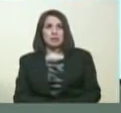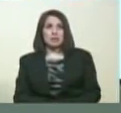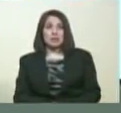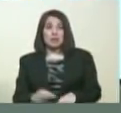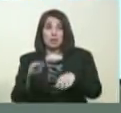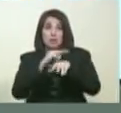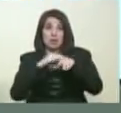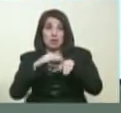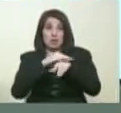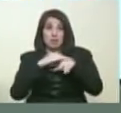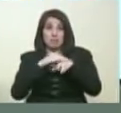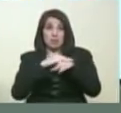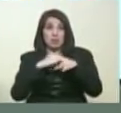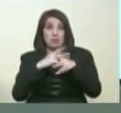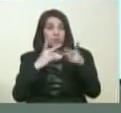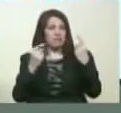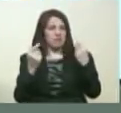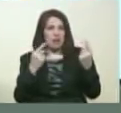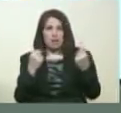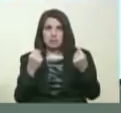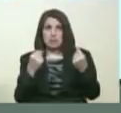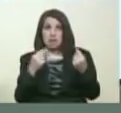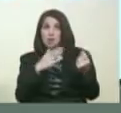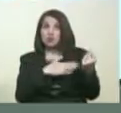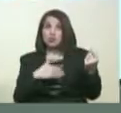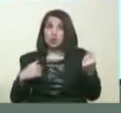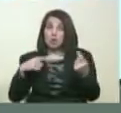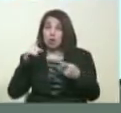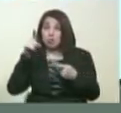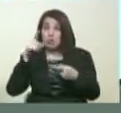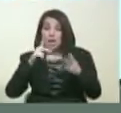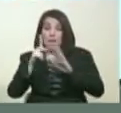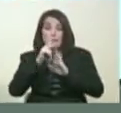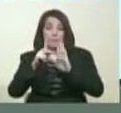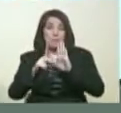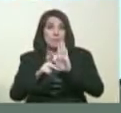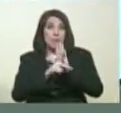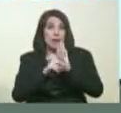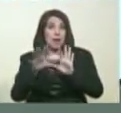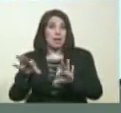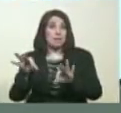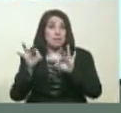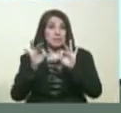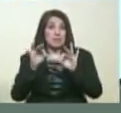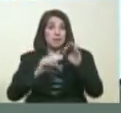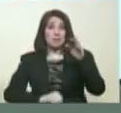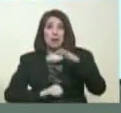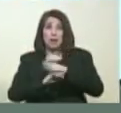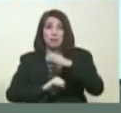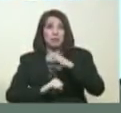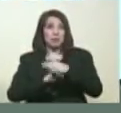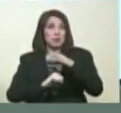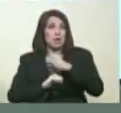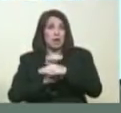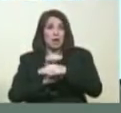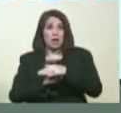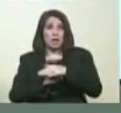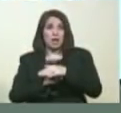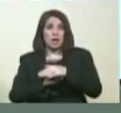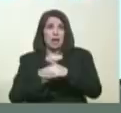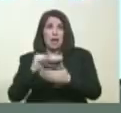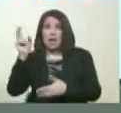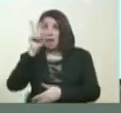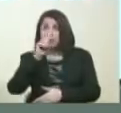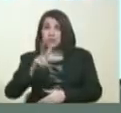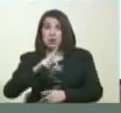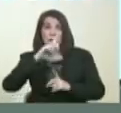de Finanzas, usted es ministro de Finanzas. Yo quiero que usted me haga un plan especial para apoyar a venezolanos